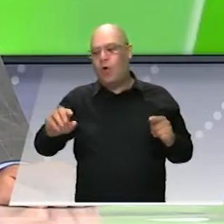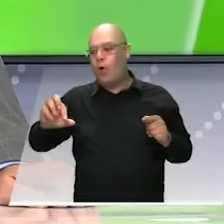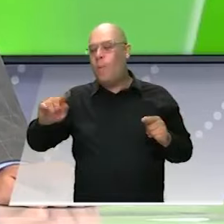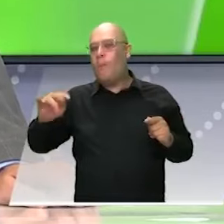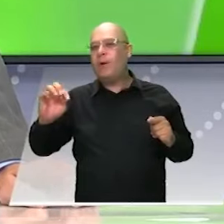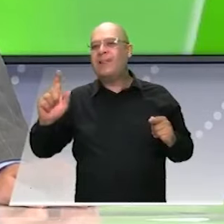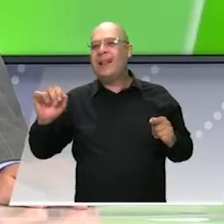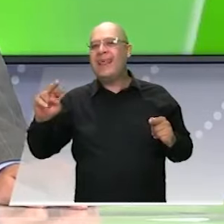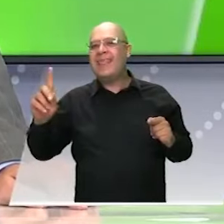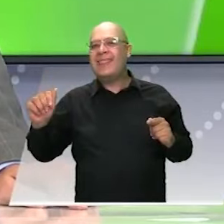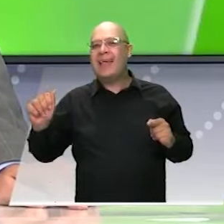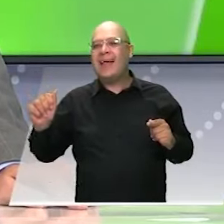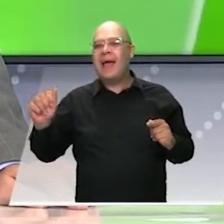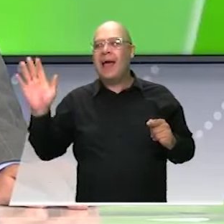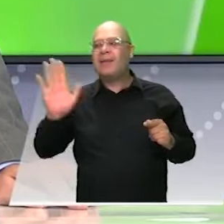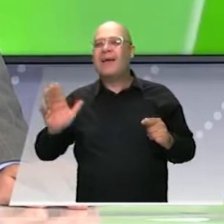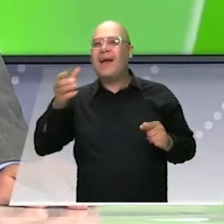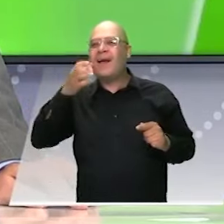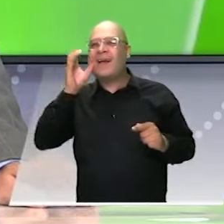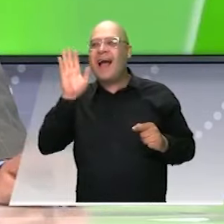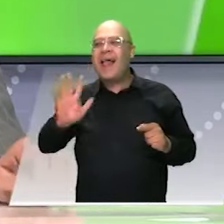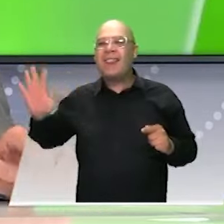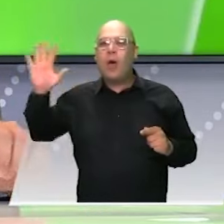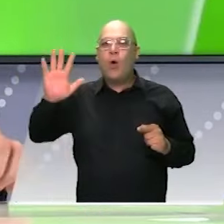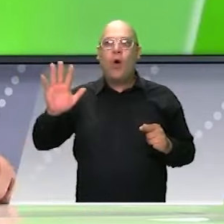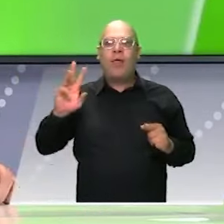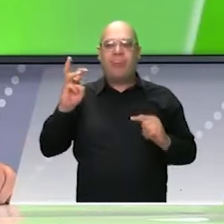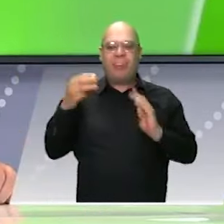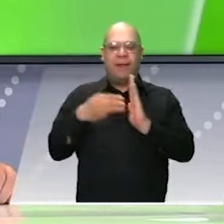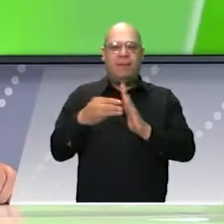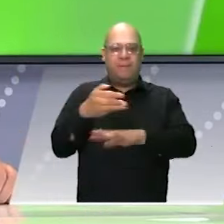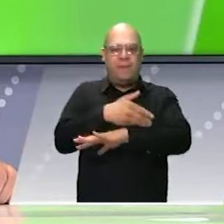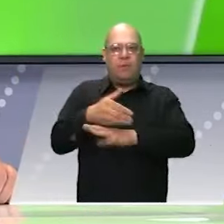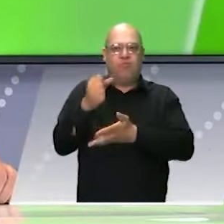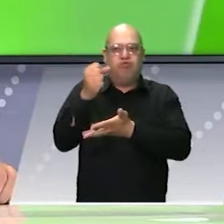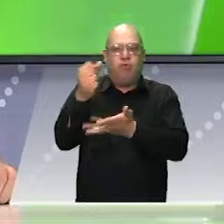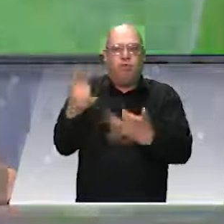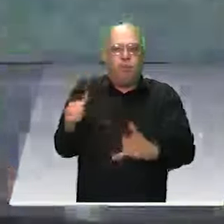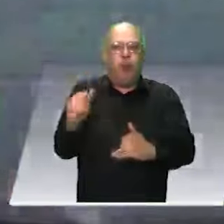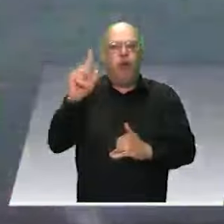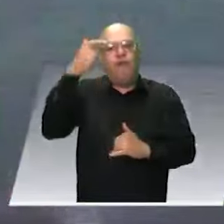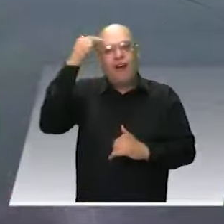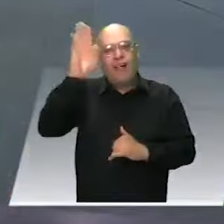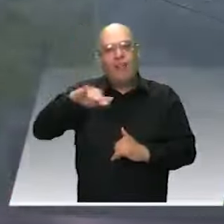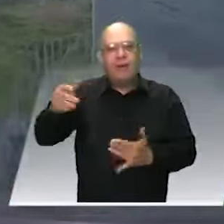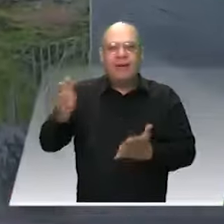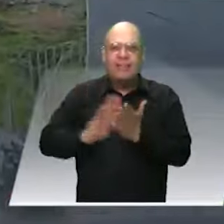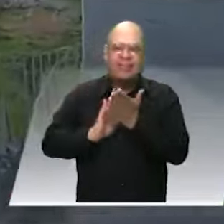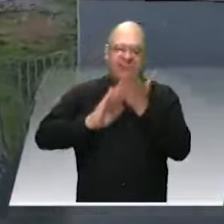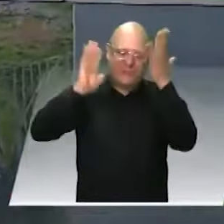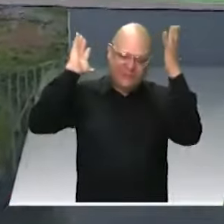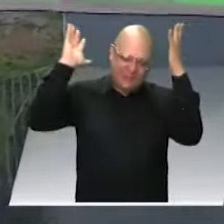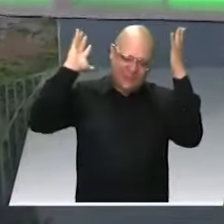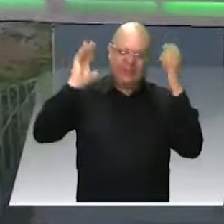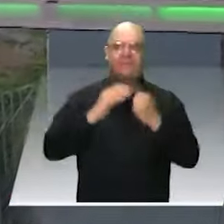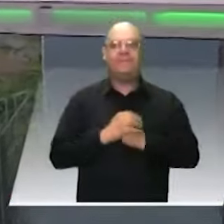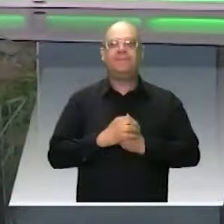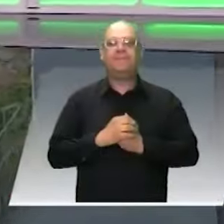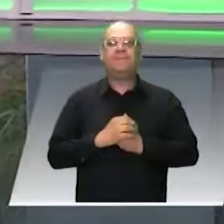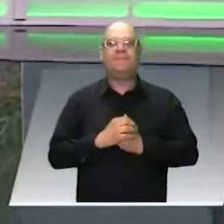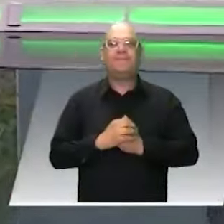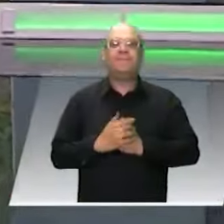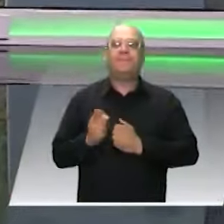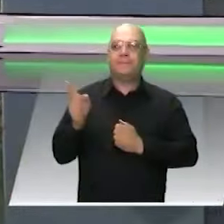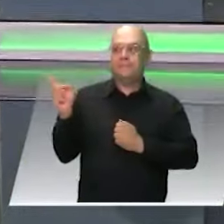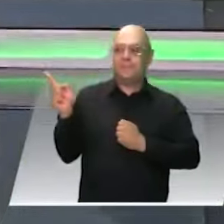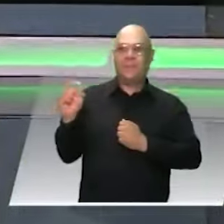este tramo supera los 3000 millones de pesos aportados por la gobernación de Antioquia Julián Ramírez nos tiene toda la información Julián adelante